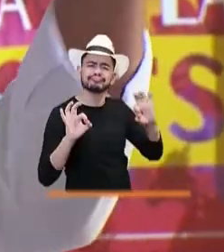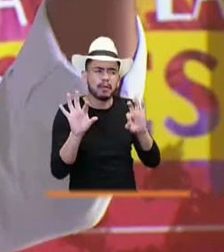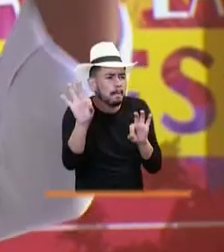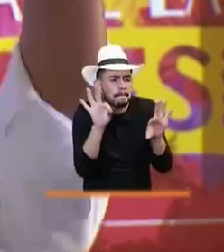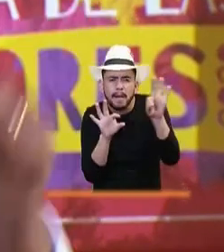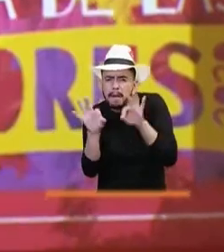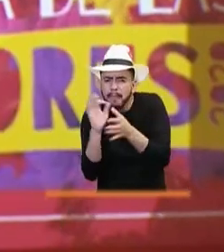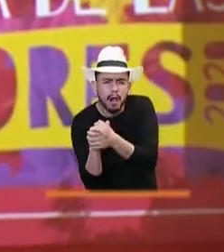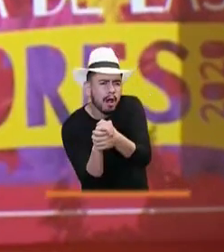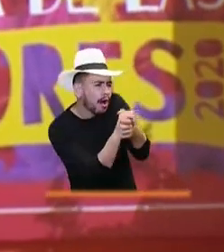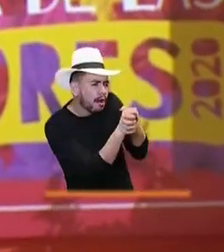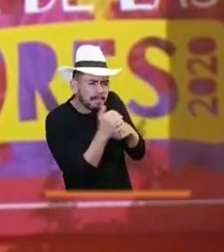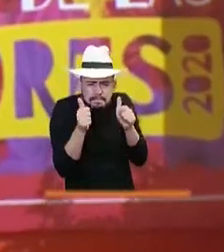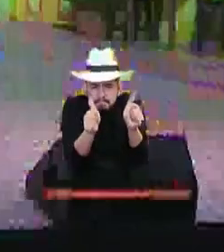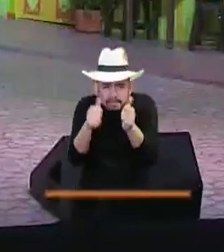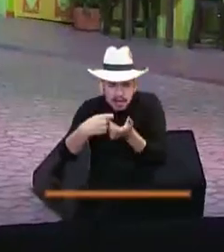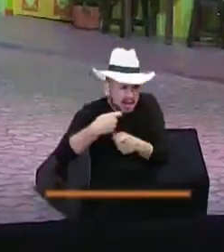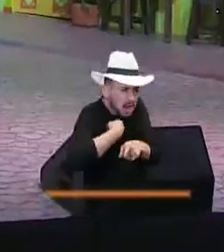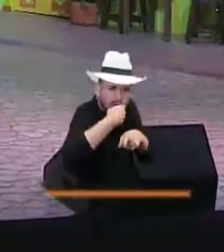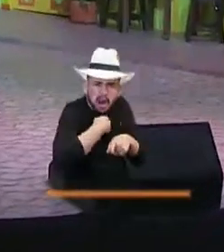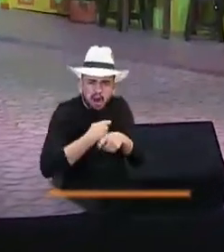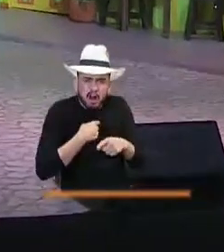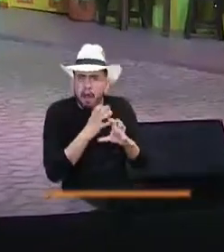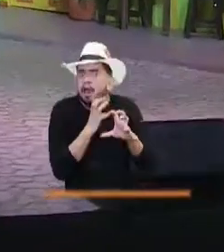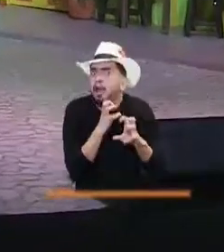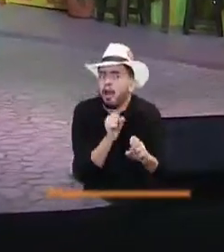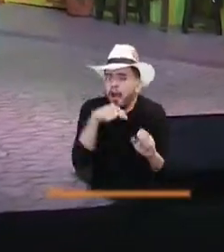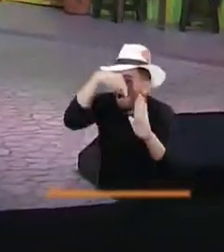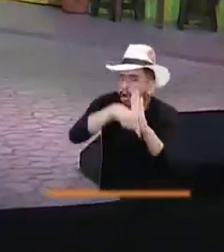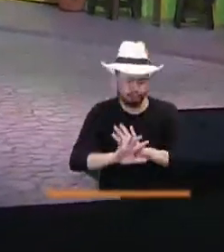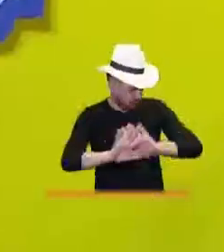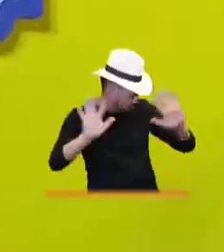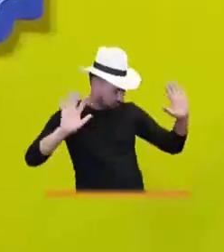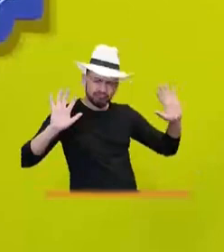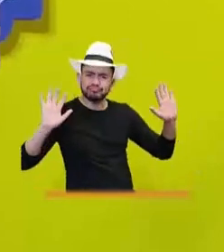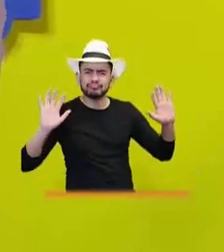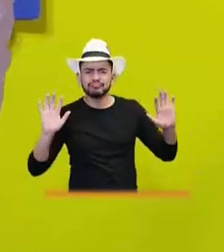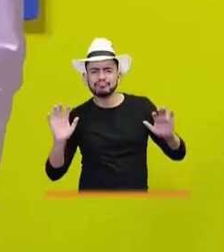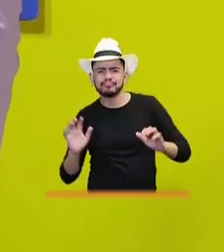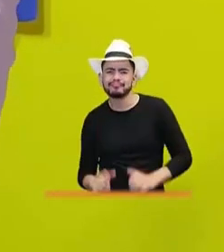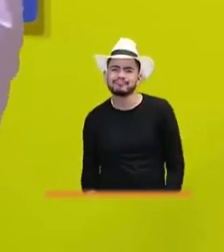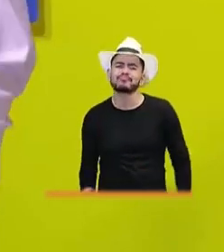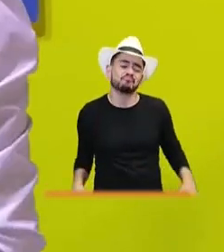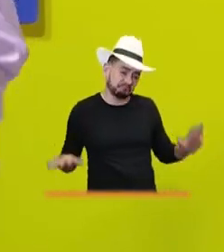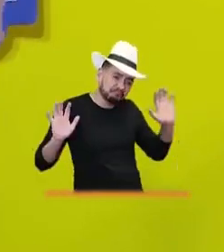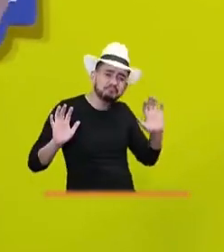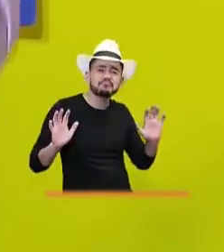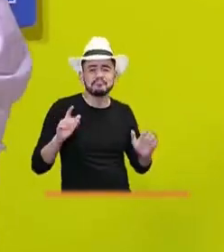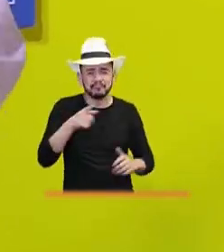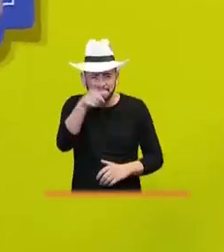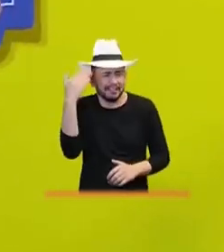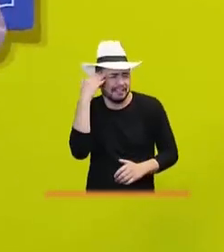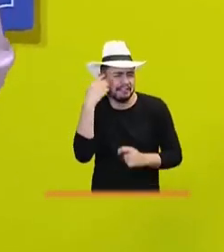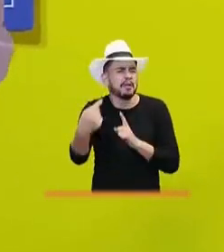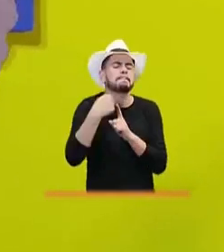no te inciten a un vicio. No, si un humilde de triunfos